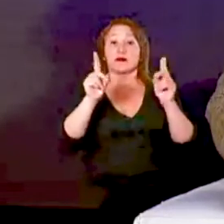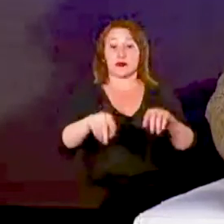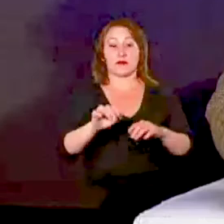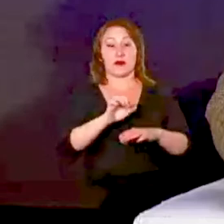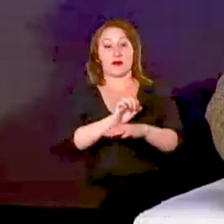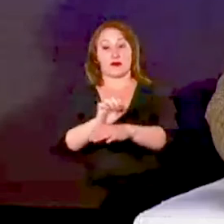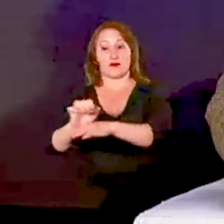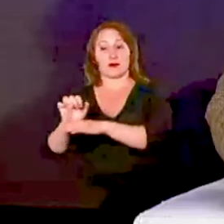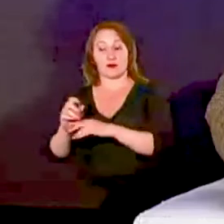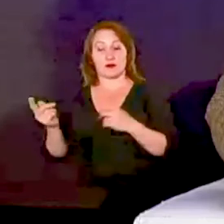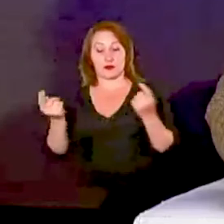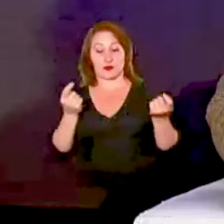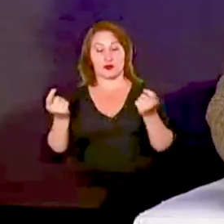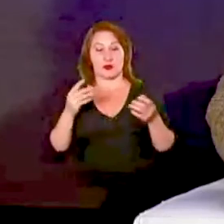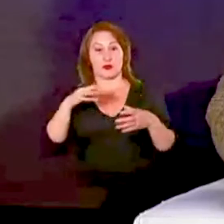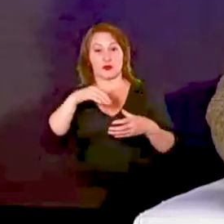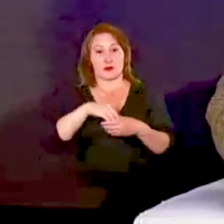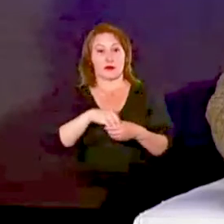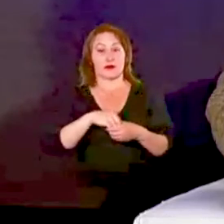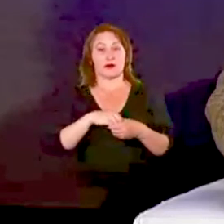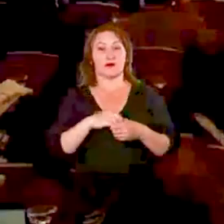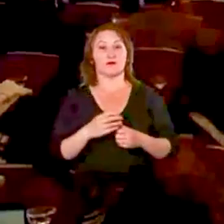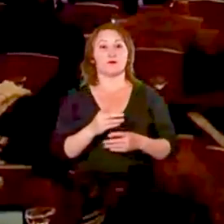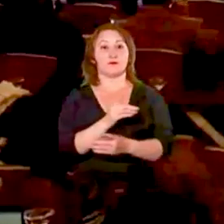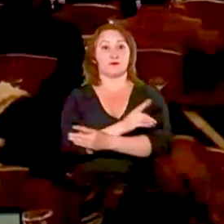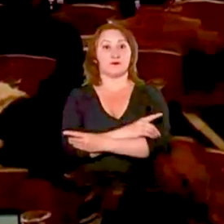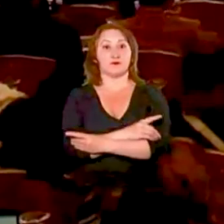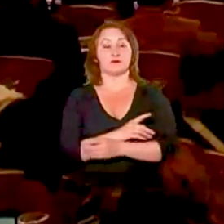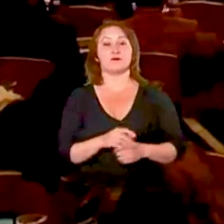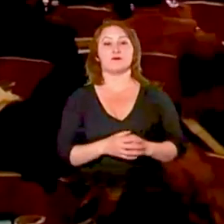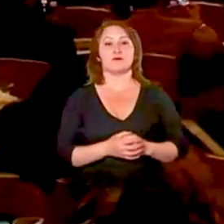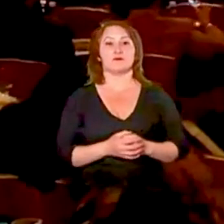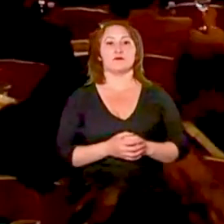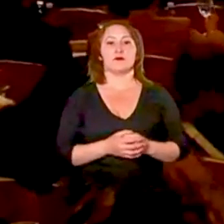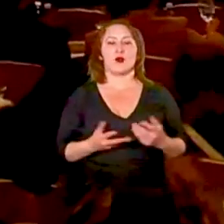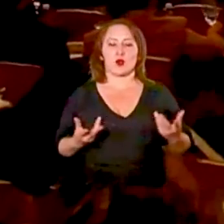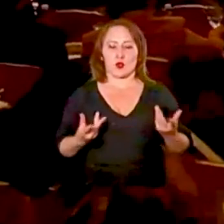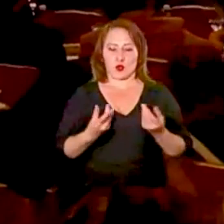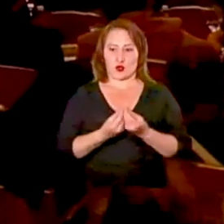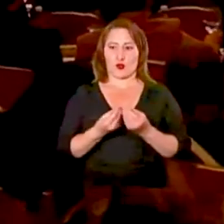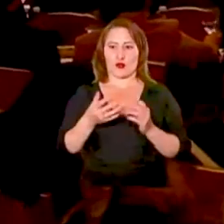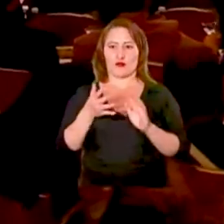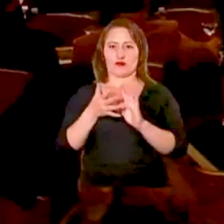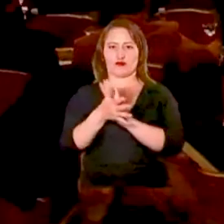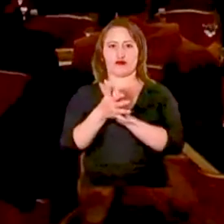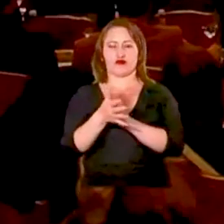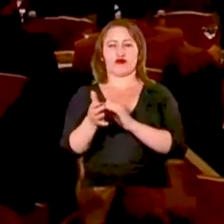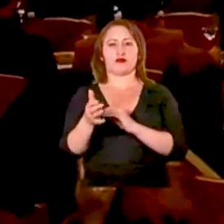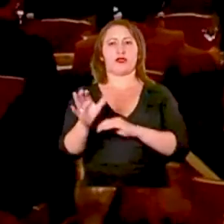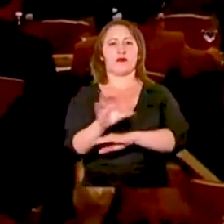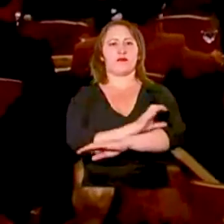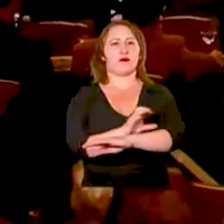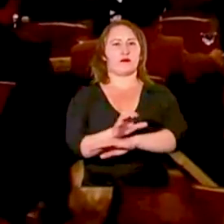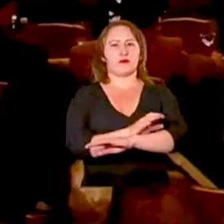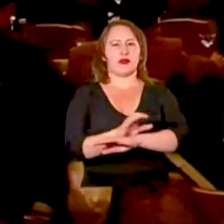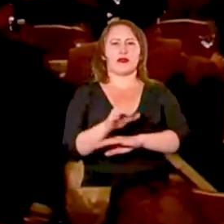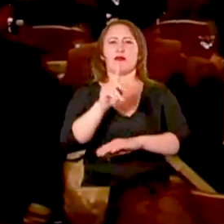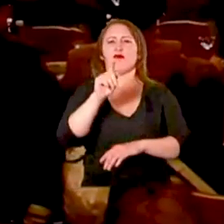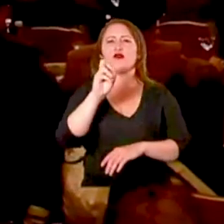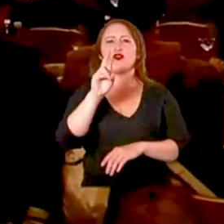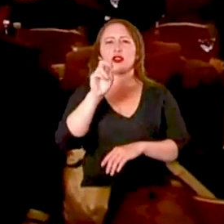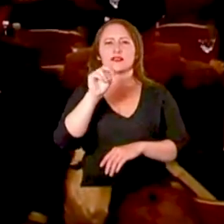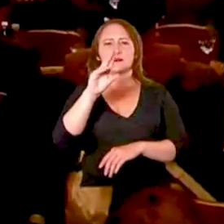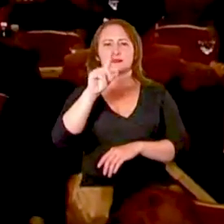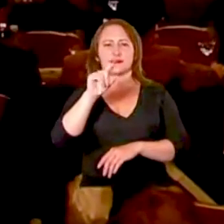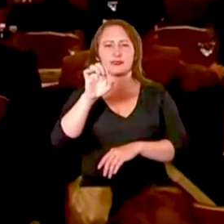entidades de control interno disciplinario. Tenemos un grupo de informática forense que realiza actividades